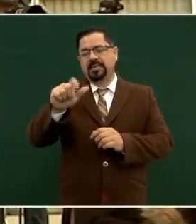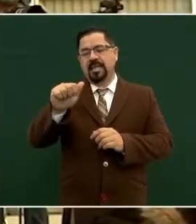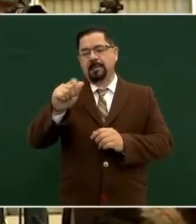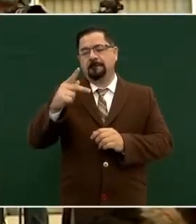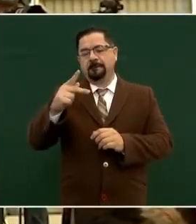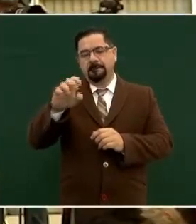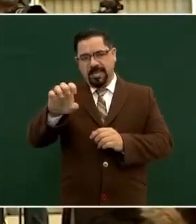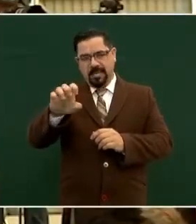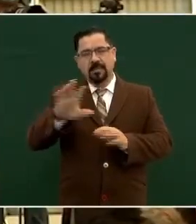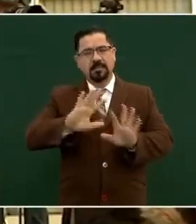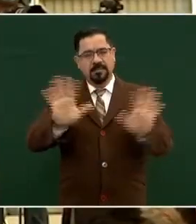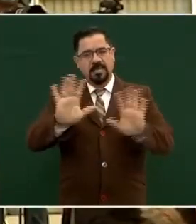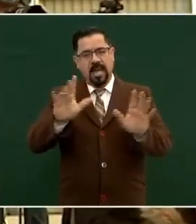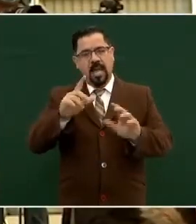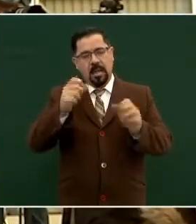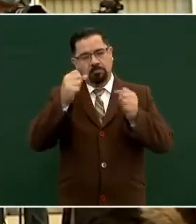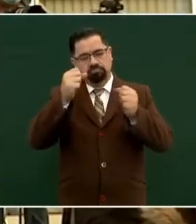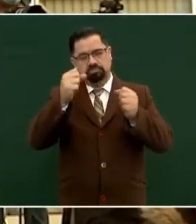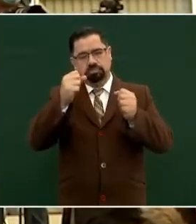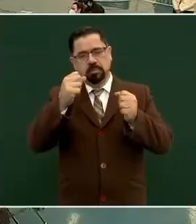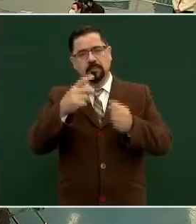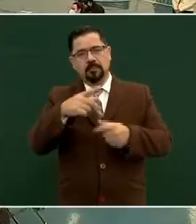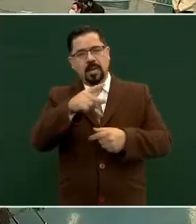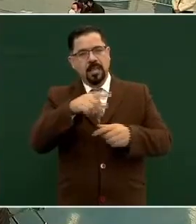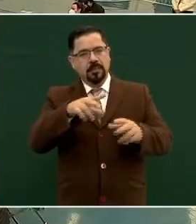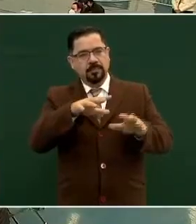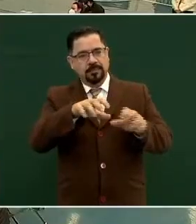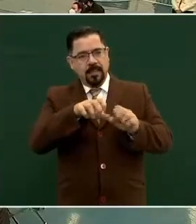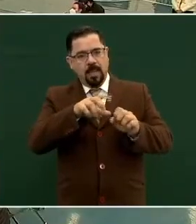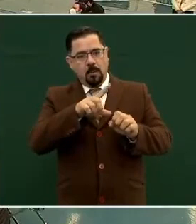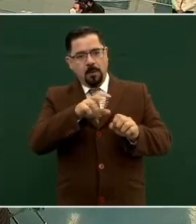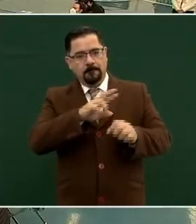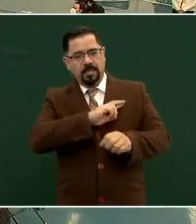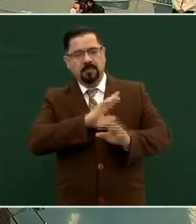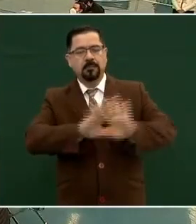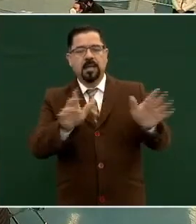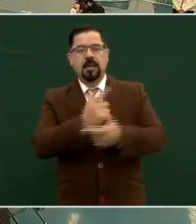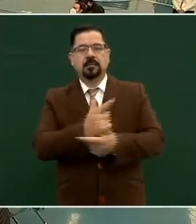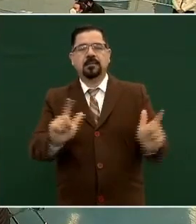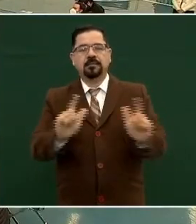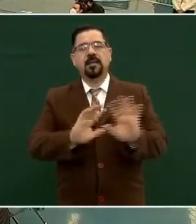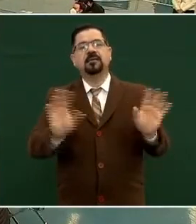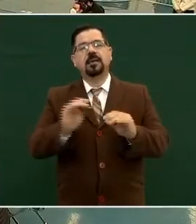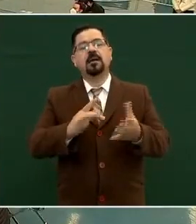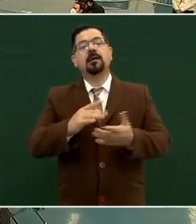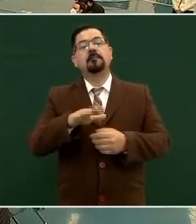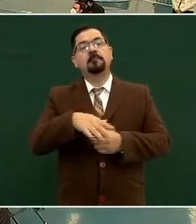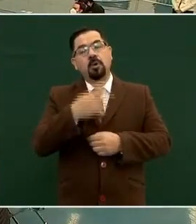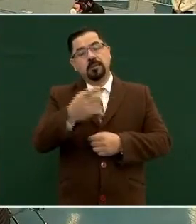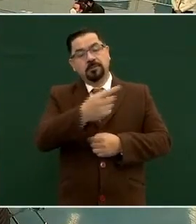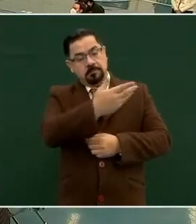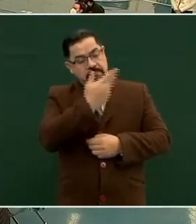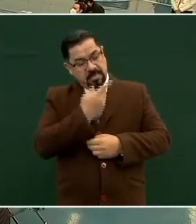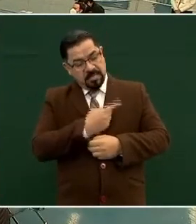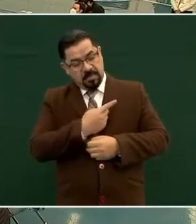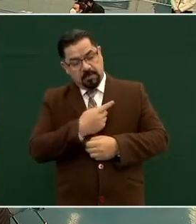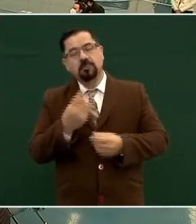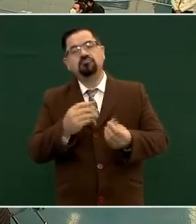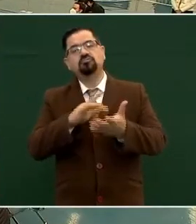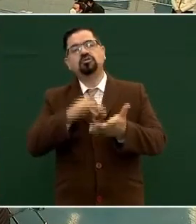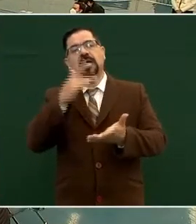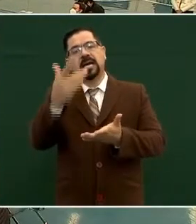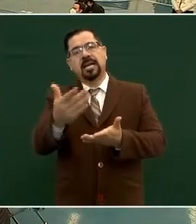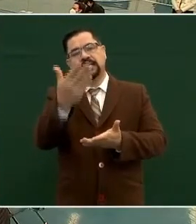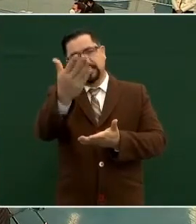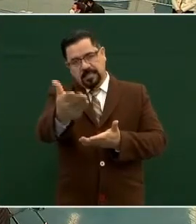logró, afortunadamente, y ellos me pidieron que ahora en esta ocasión que viene a Sonora le agradeciera a nombre de ellos. Es un asunto que